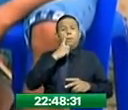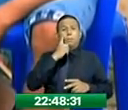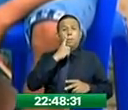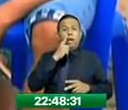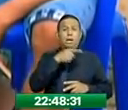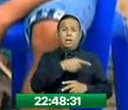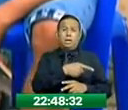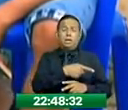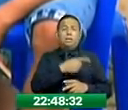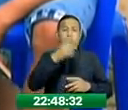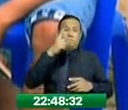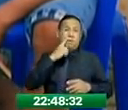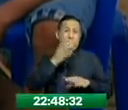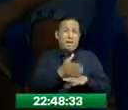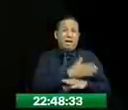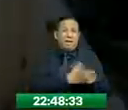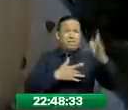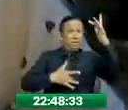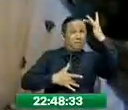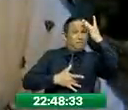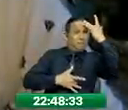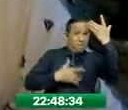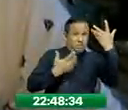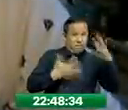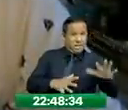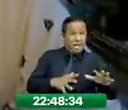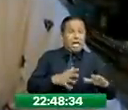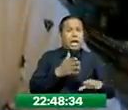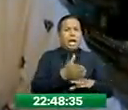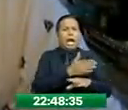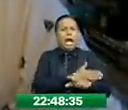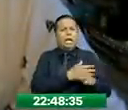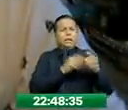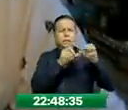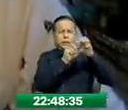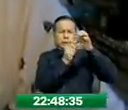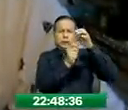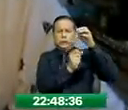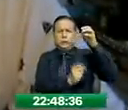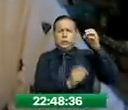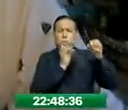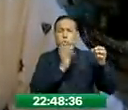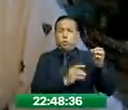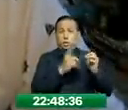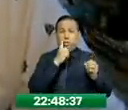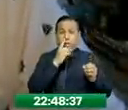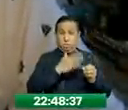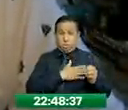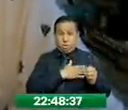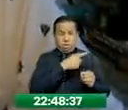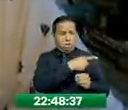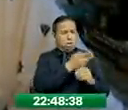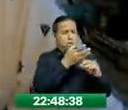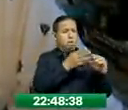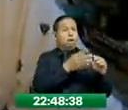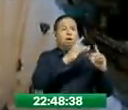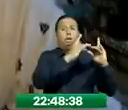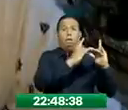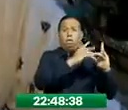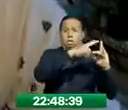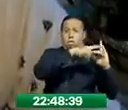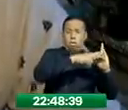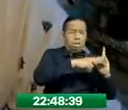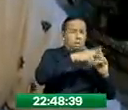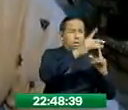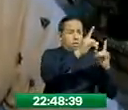escoliosis crónica que lamentablemente le estaba molestando mucho la parte final de la espalda ya en el momento que él toca cama ya comienza el malestar a